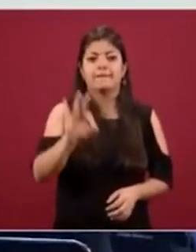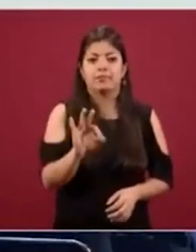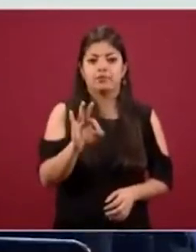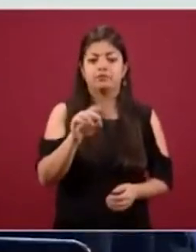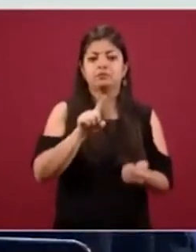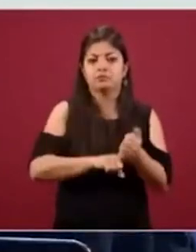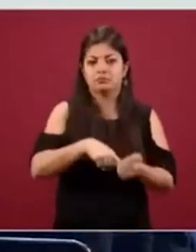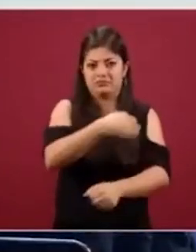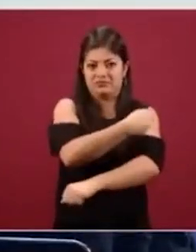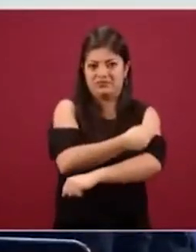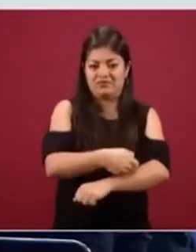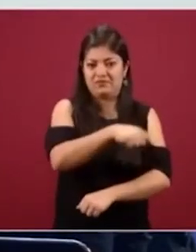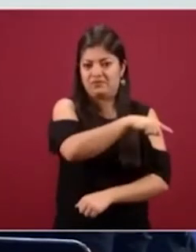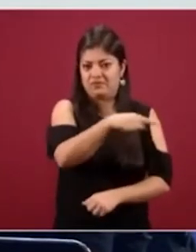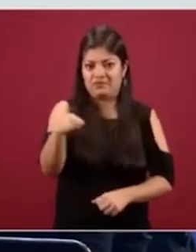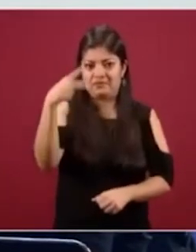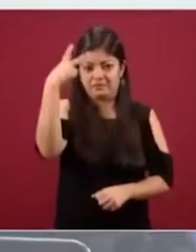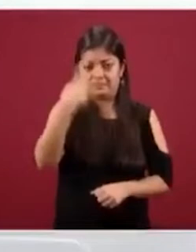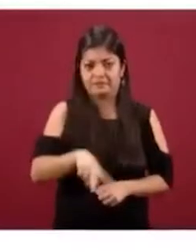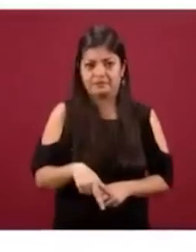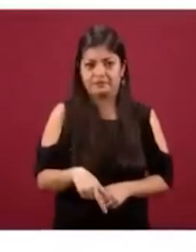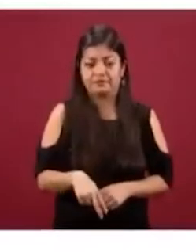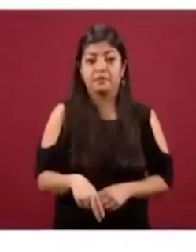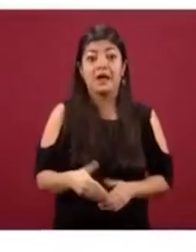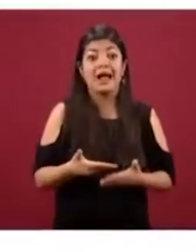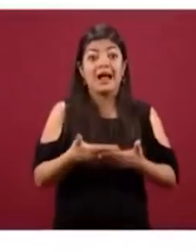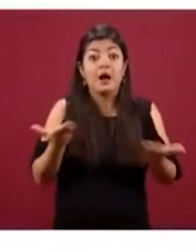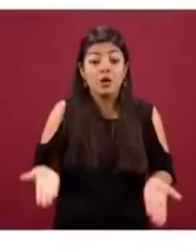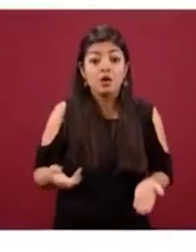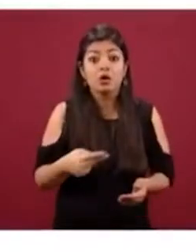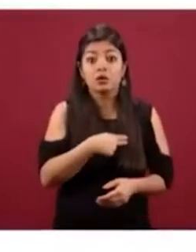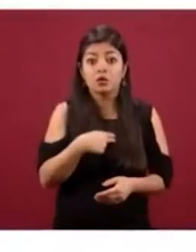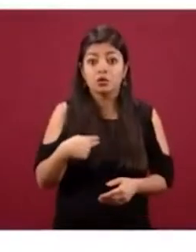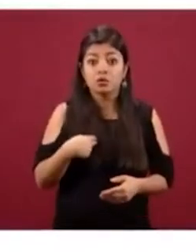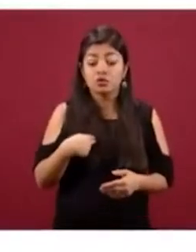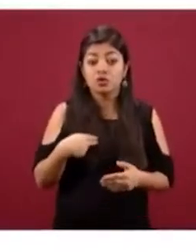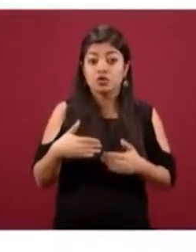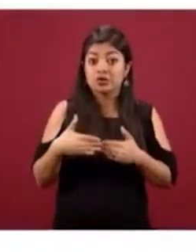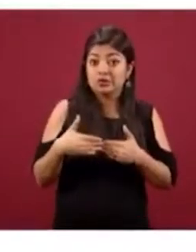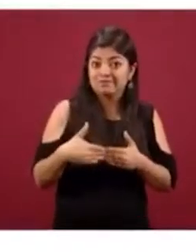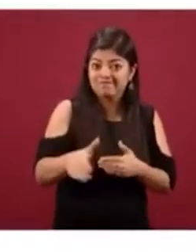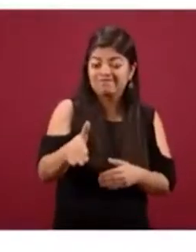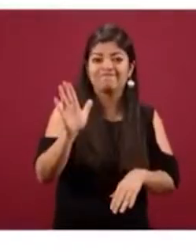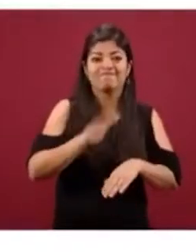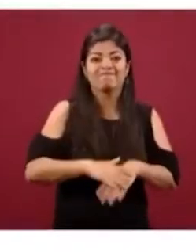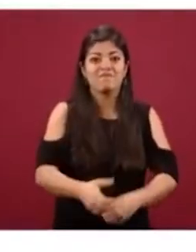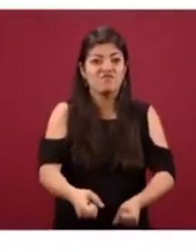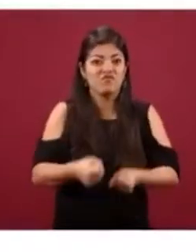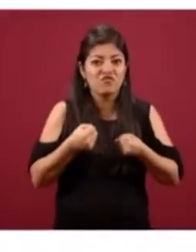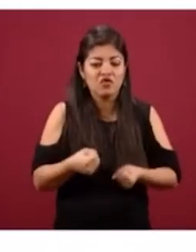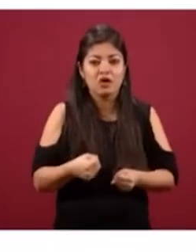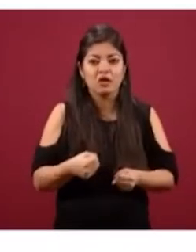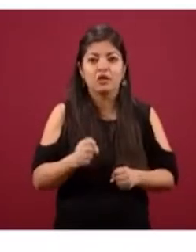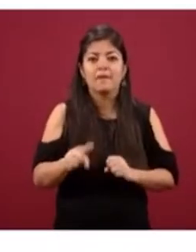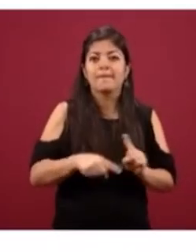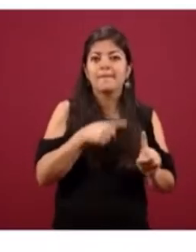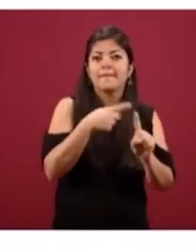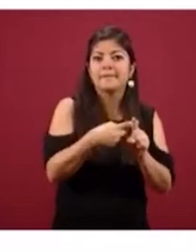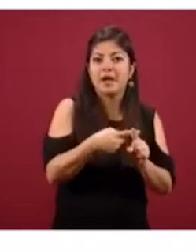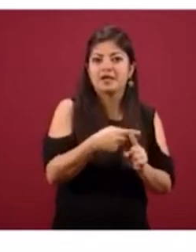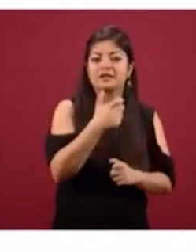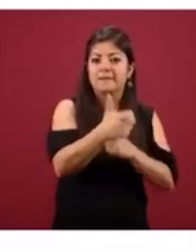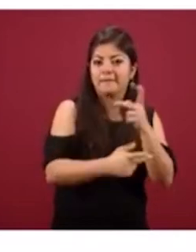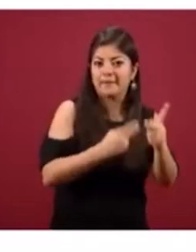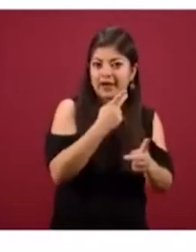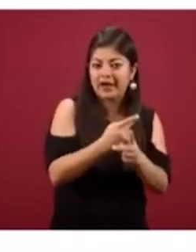familias en méxico como vamos a intensificar y estamos intensificando sumado con los créditos y sumado